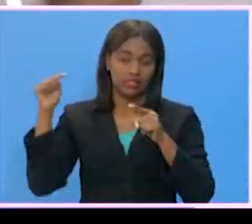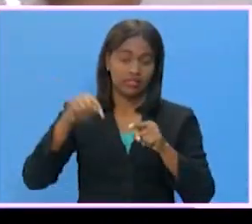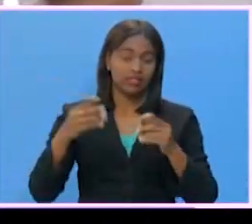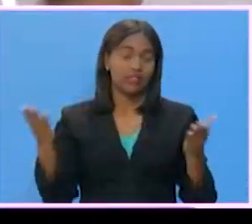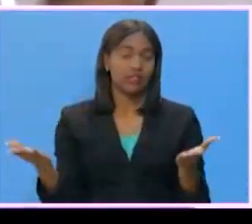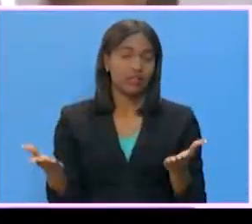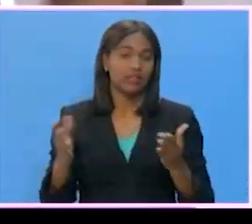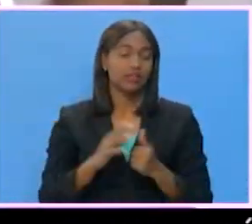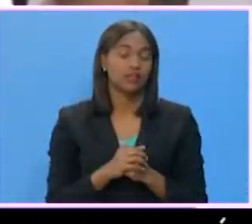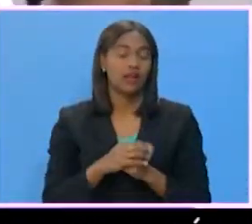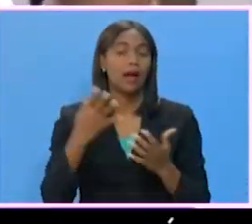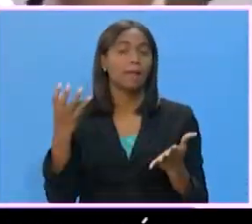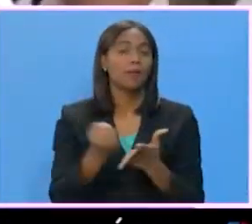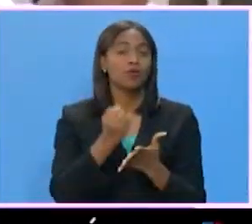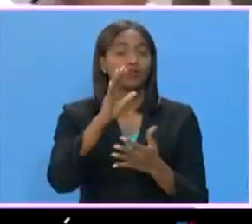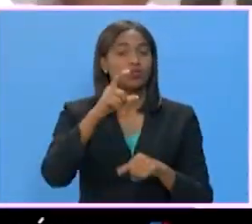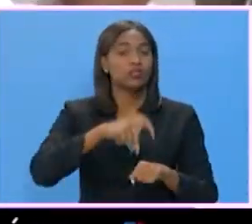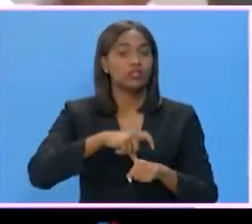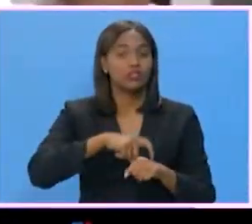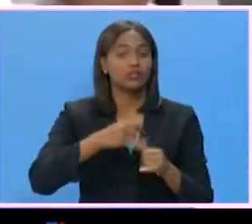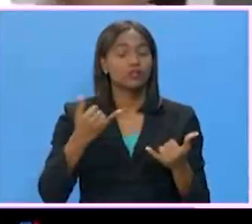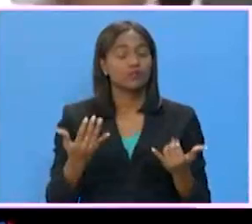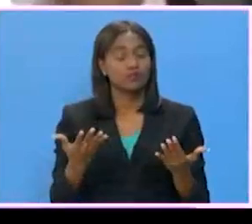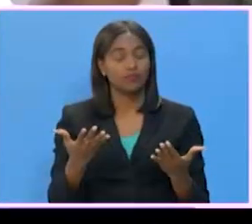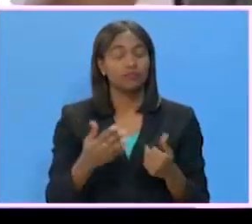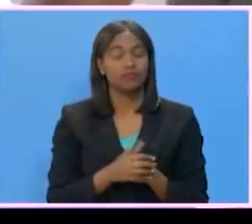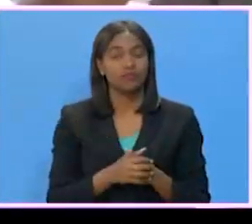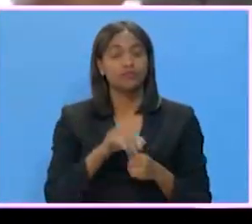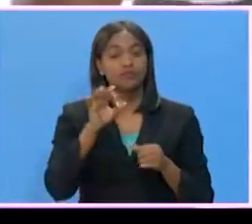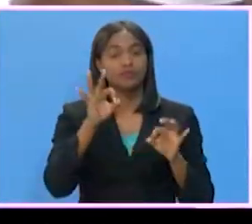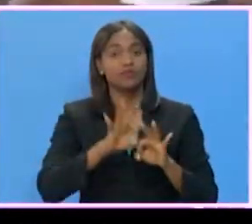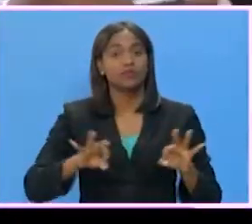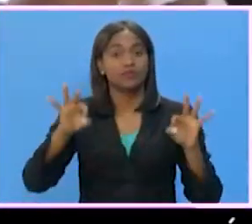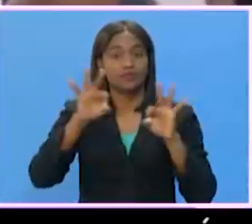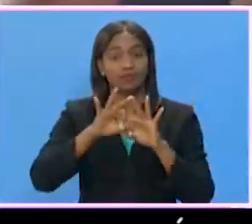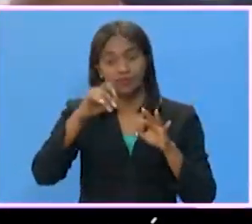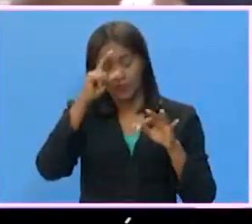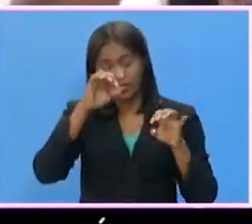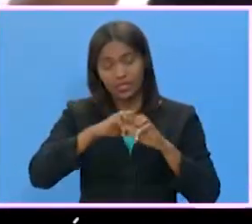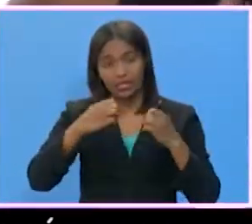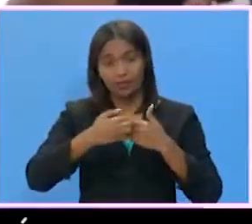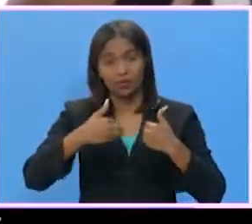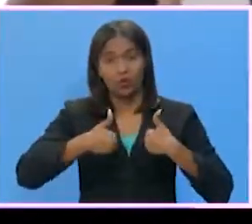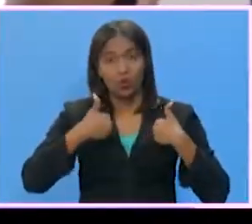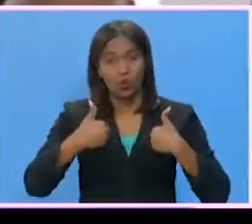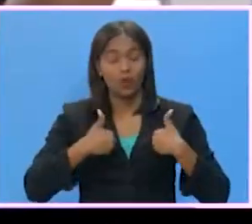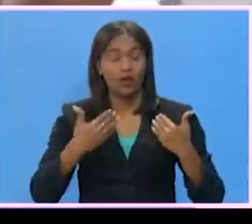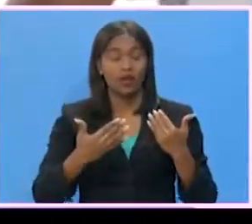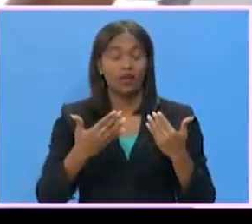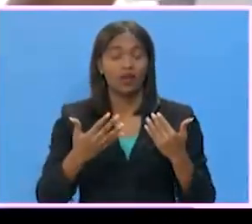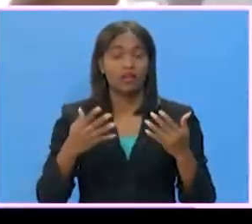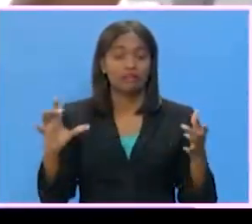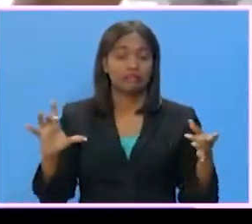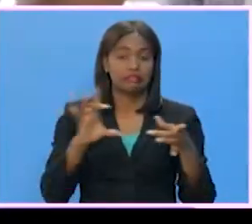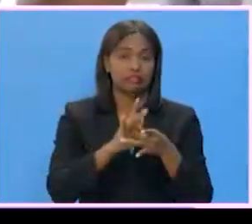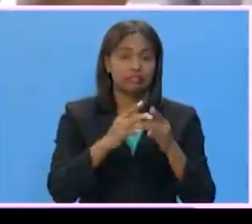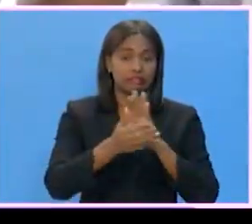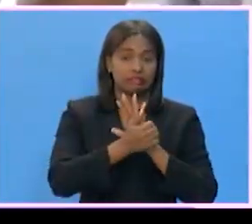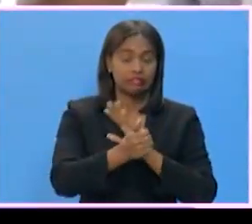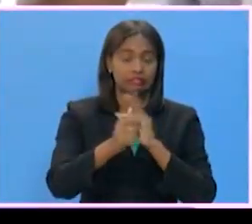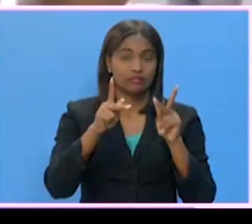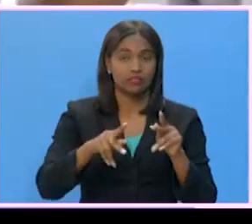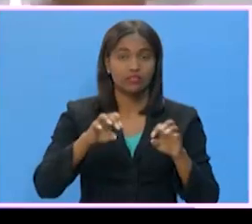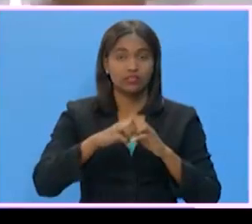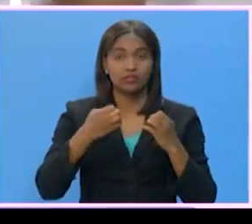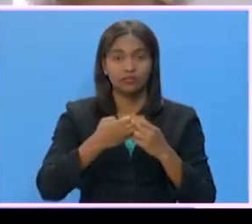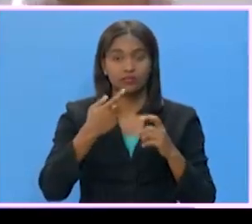que aprovechen su tiempo, que es el tiempo de ellos. Expectativas, Papalo, para un conjunto joven con una mezcla también de veteranos del conjunto